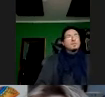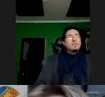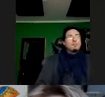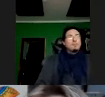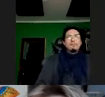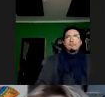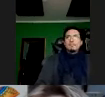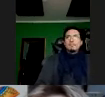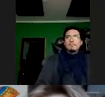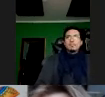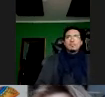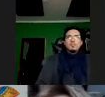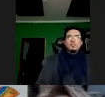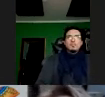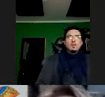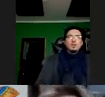décimas.